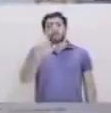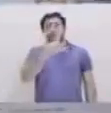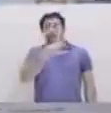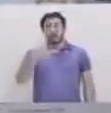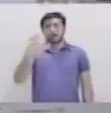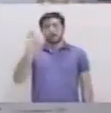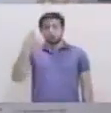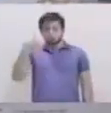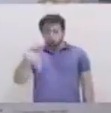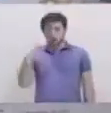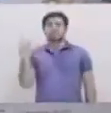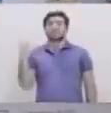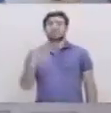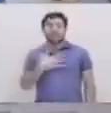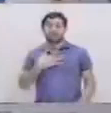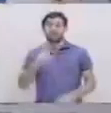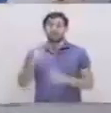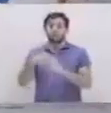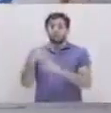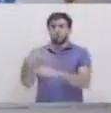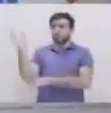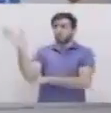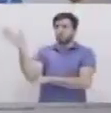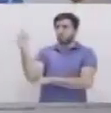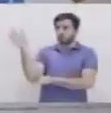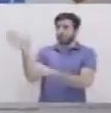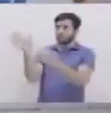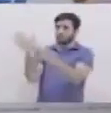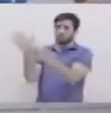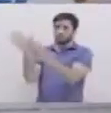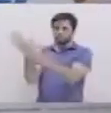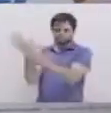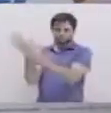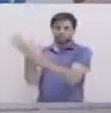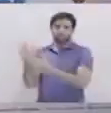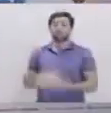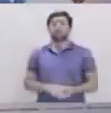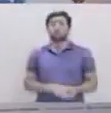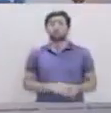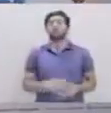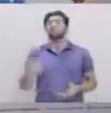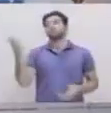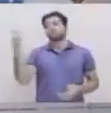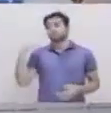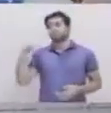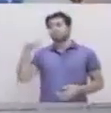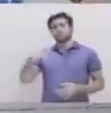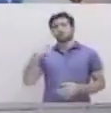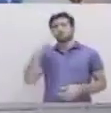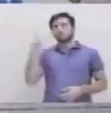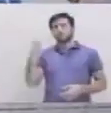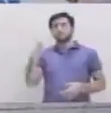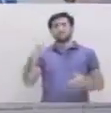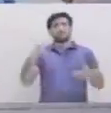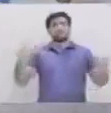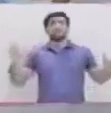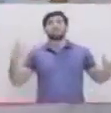El símbolo patrio que desde los tiempos precolombinos era considerado sagrado y donde se celebran ceremonias mayas.